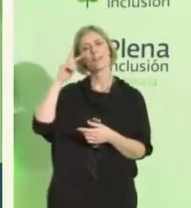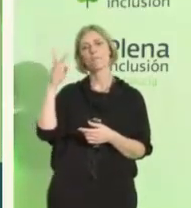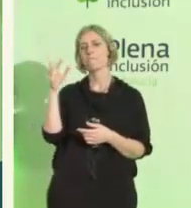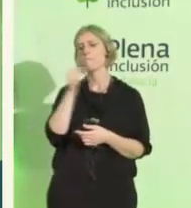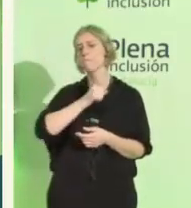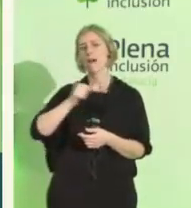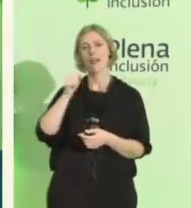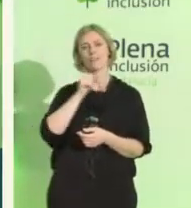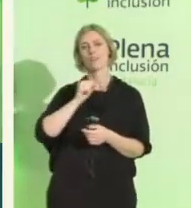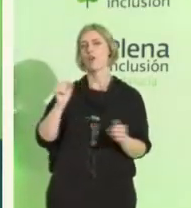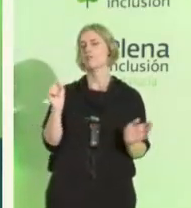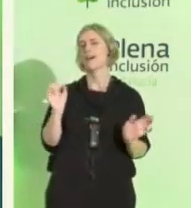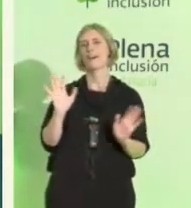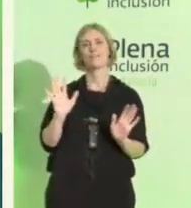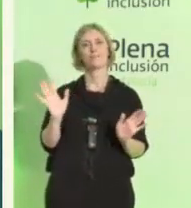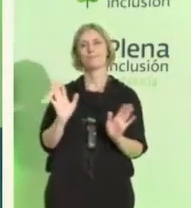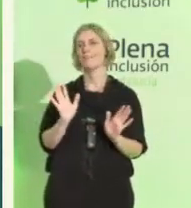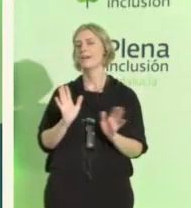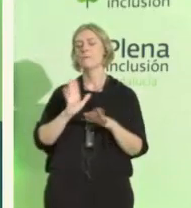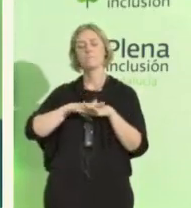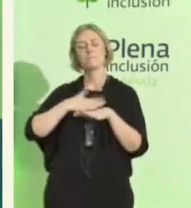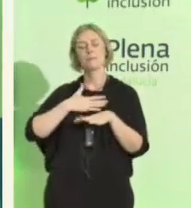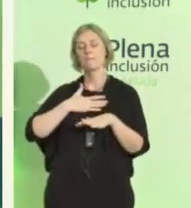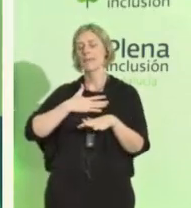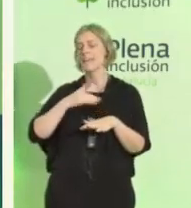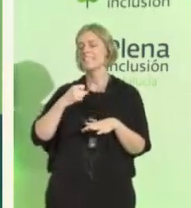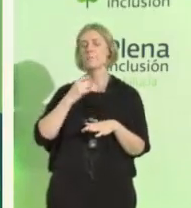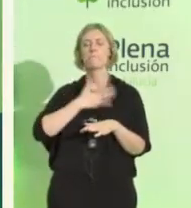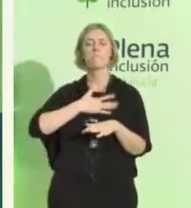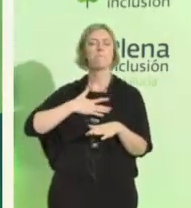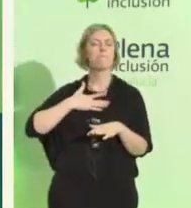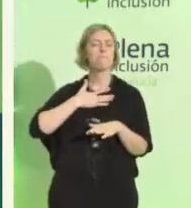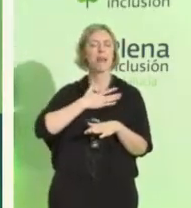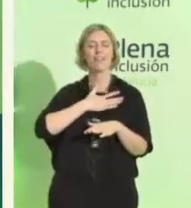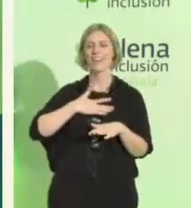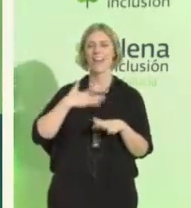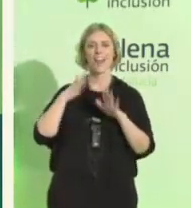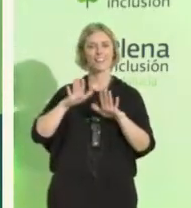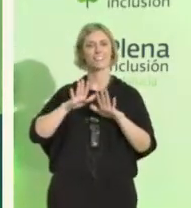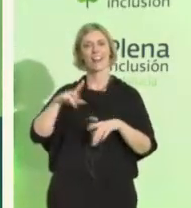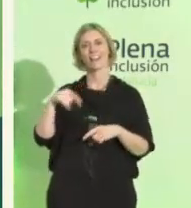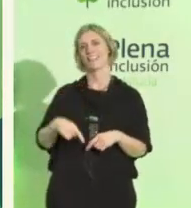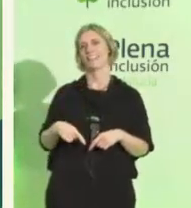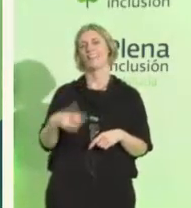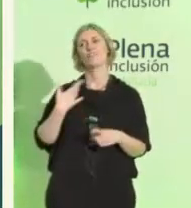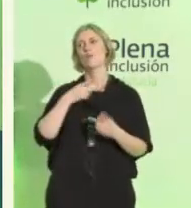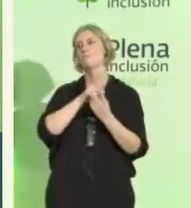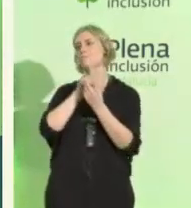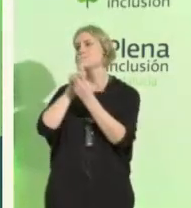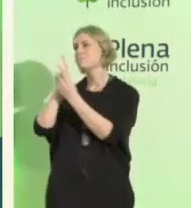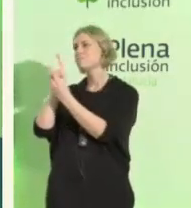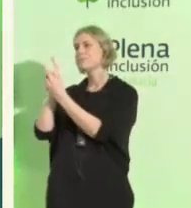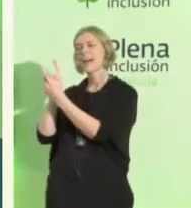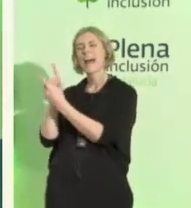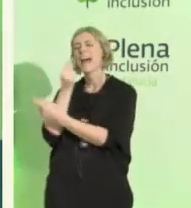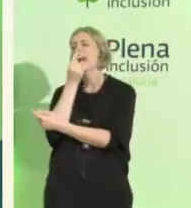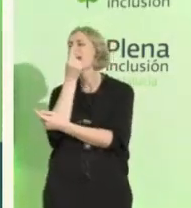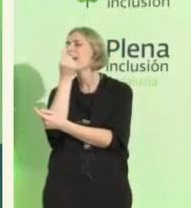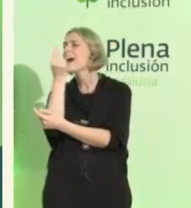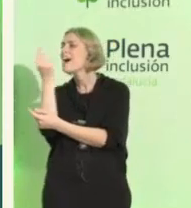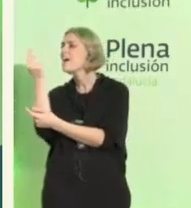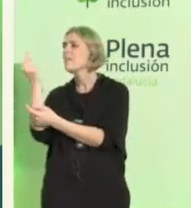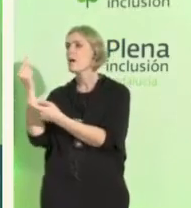fue un placer cada uno de ustedes a cada uno de ustedes